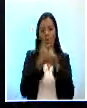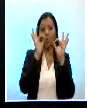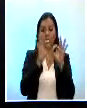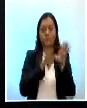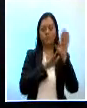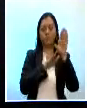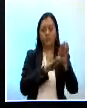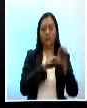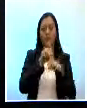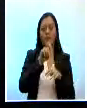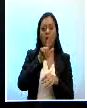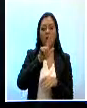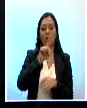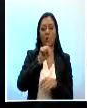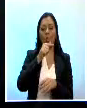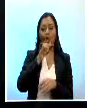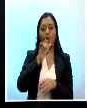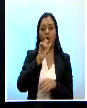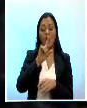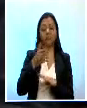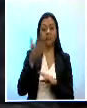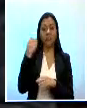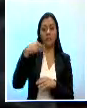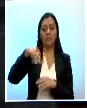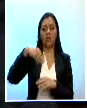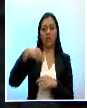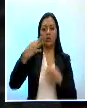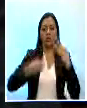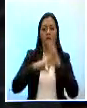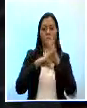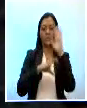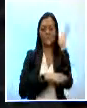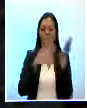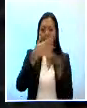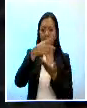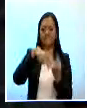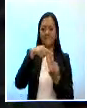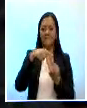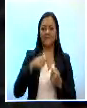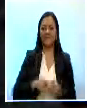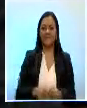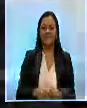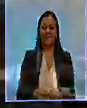del asambleísta Milton Gualán durante la jornada de este miércoles ante la Corte Constitucional. Una pausa.